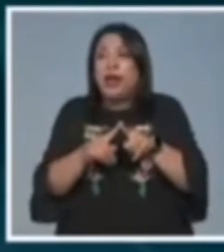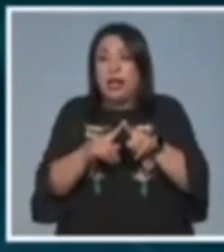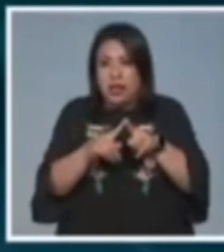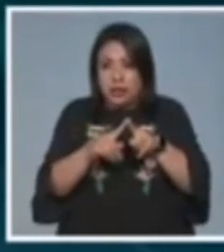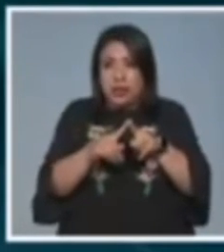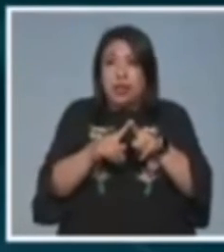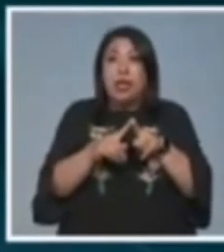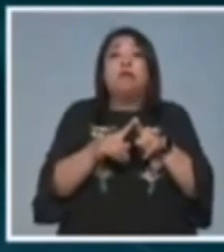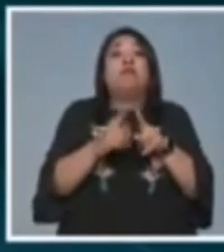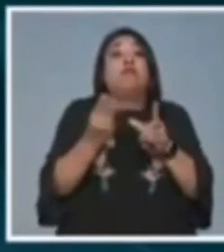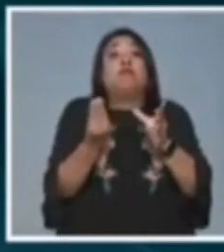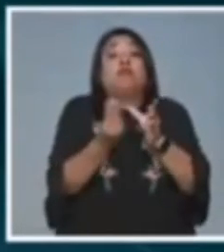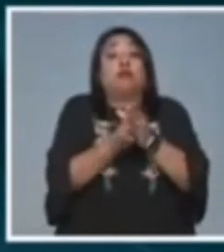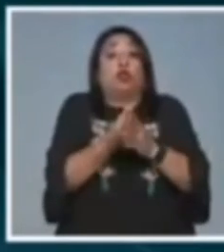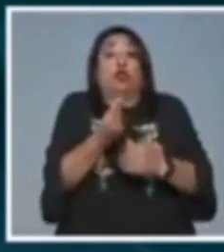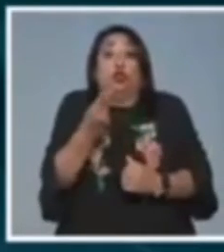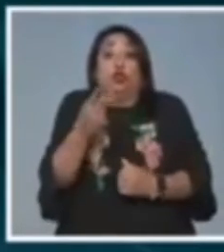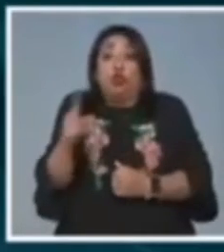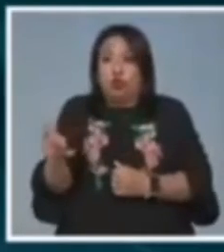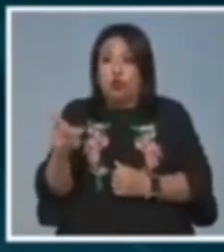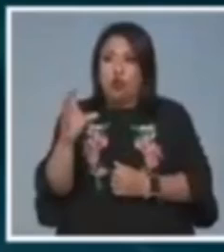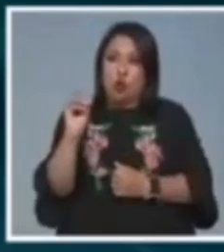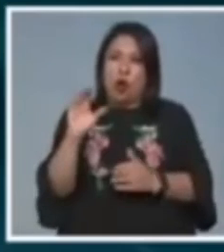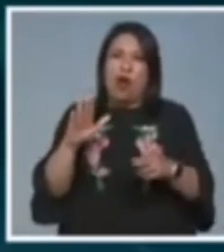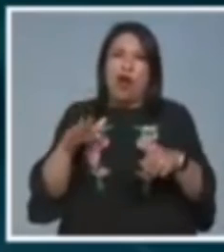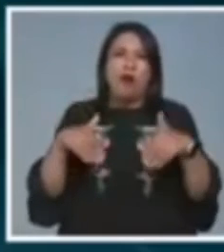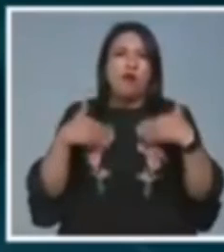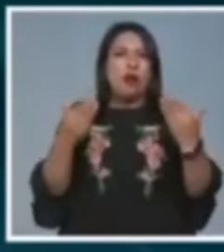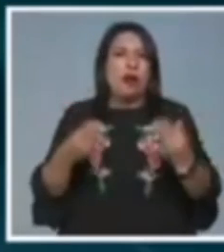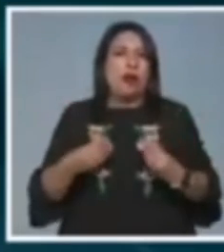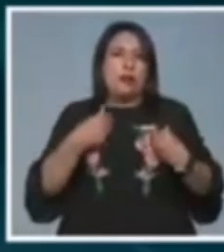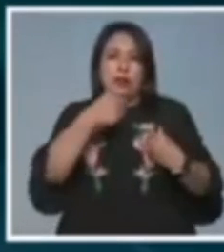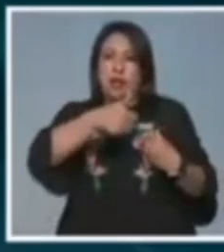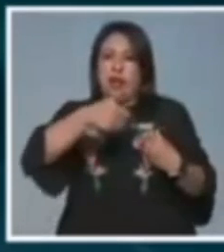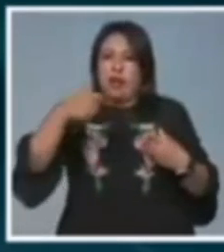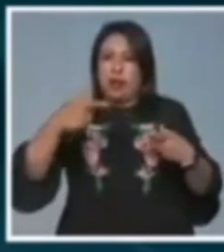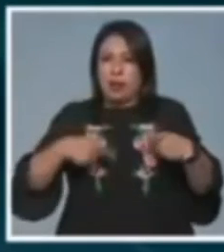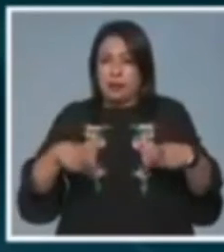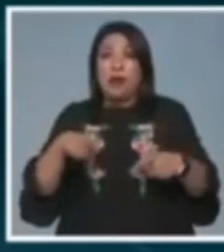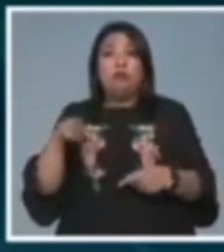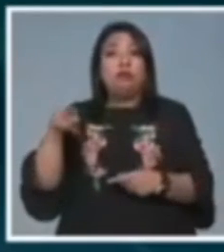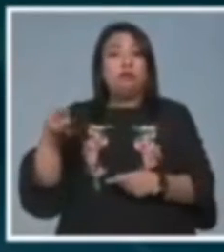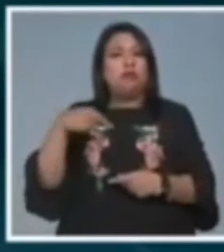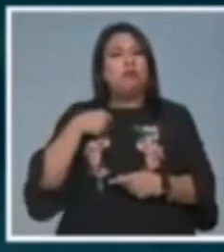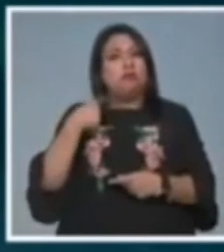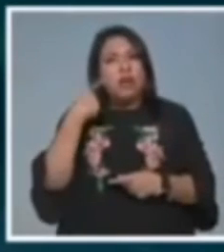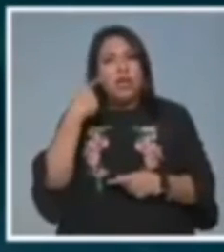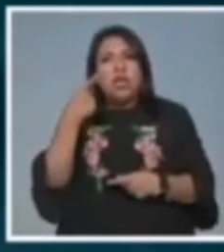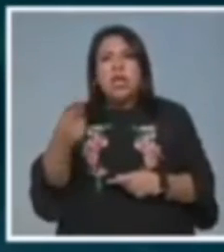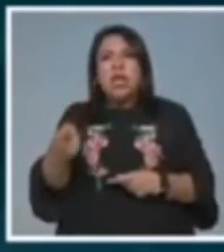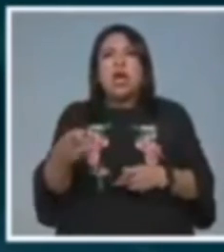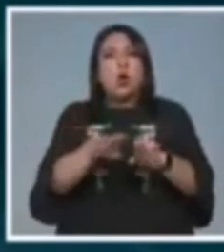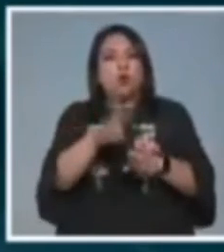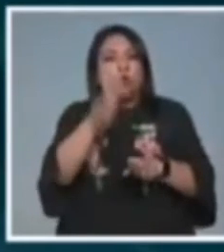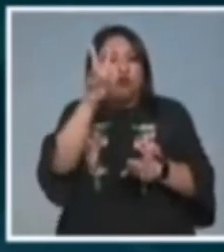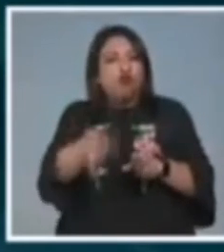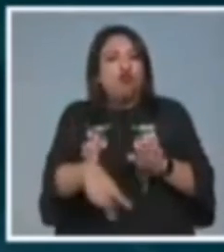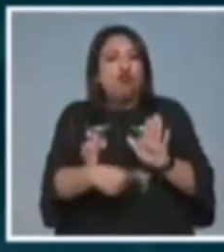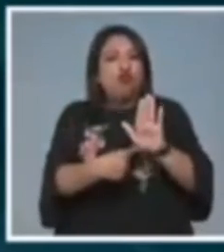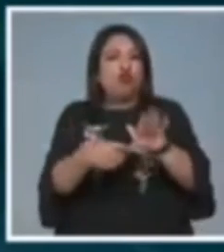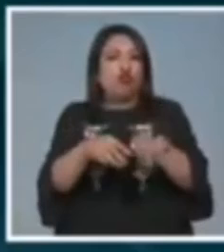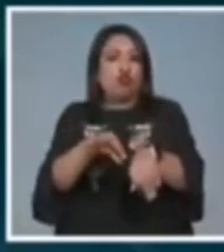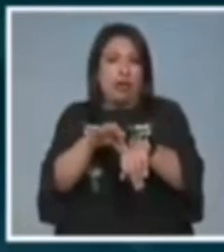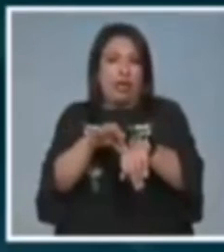de la intimidad donde la exterioridad de la vida de cada persona que le estaba reflejando tramos de la realidad